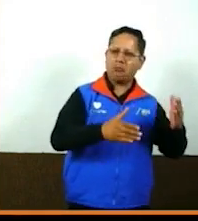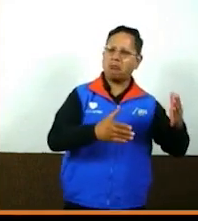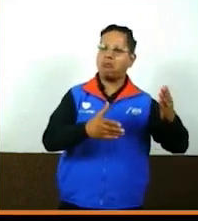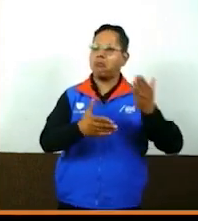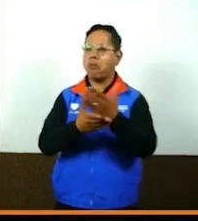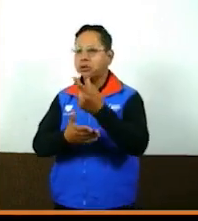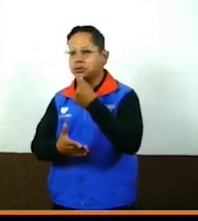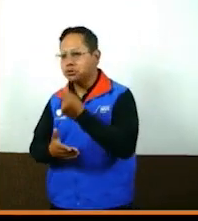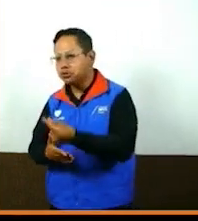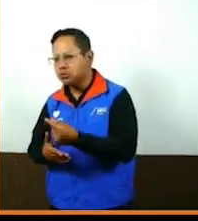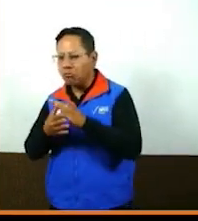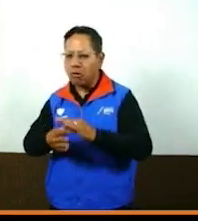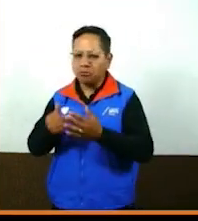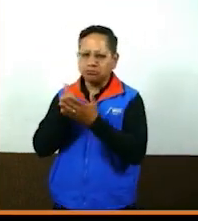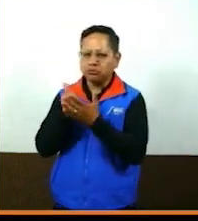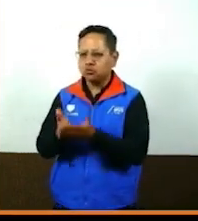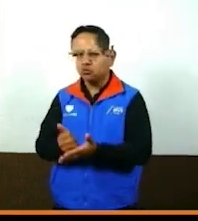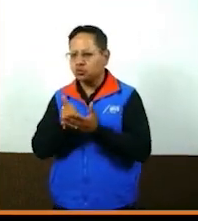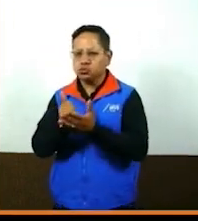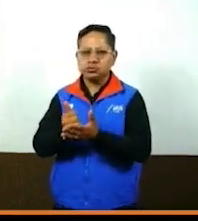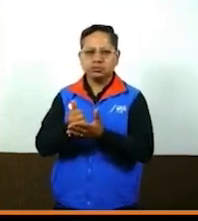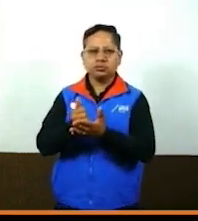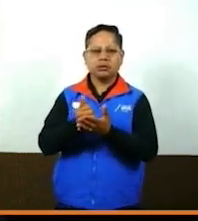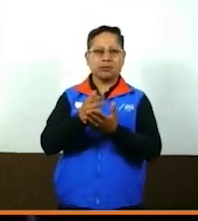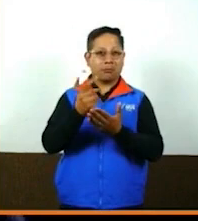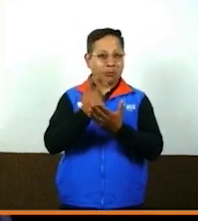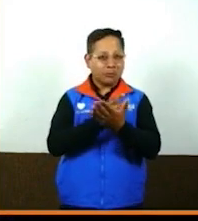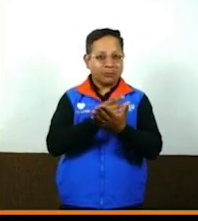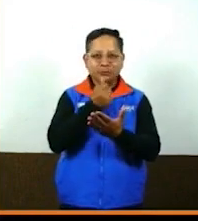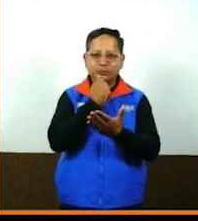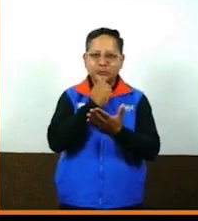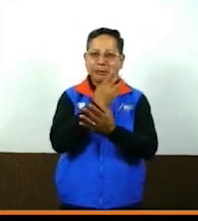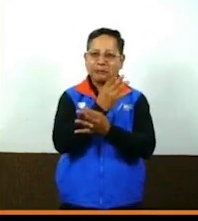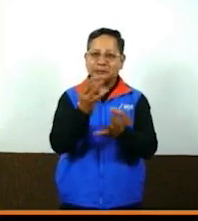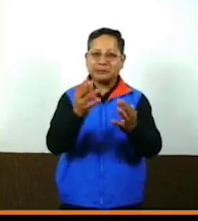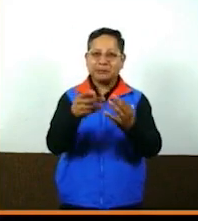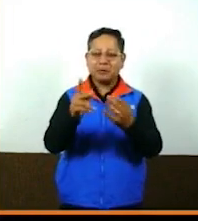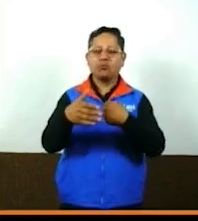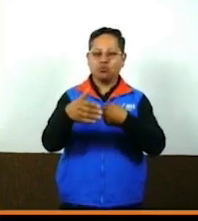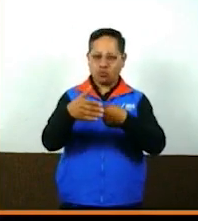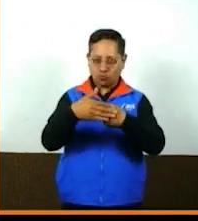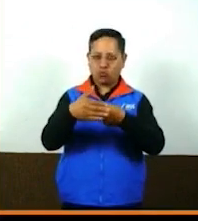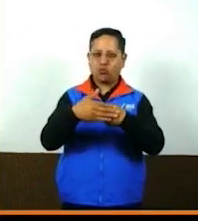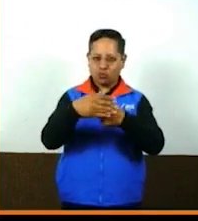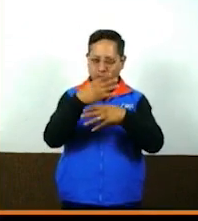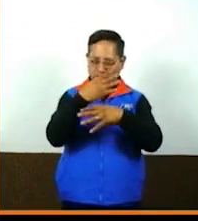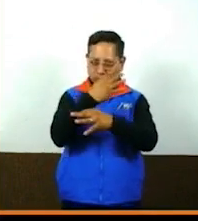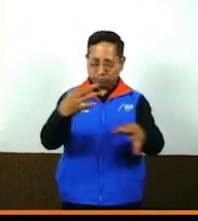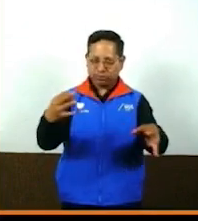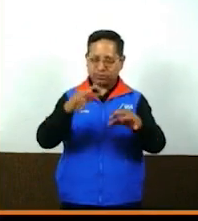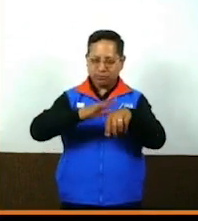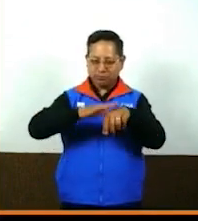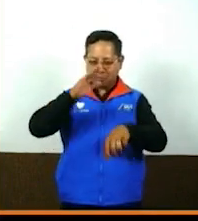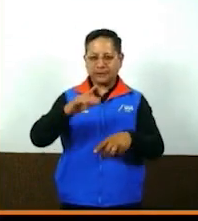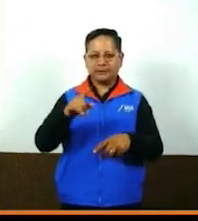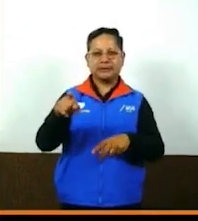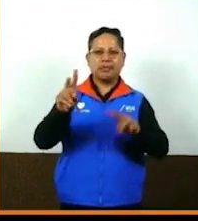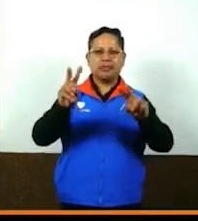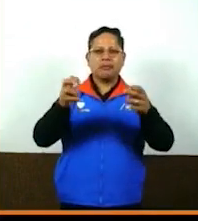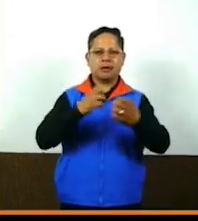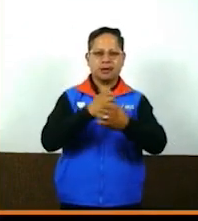con los niños, y también vamos a crear ciertos programas que todavía no puedo decir, pero van a venir cosas muy buenas para San José Chiapa en temas de